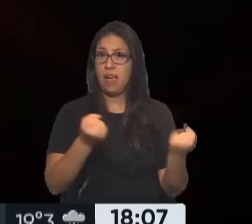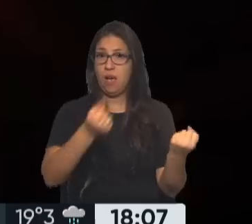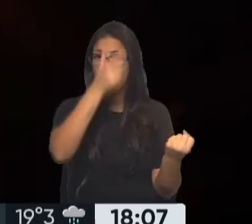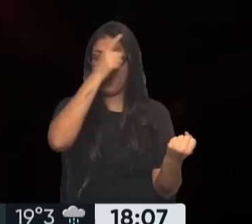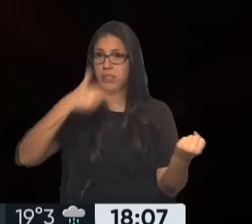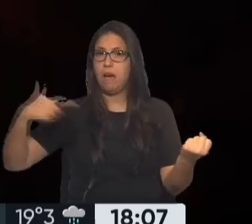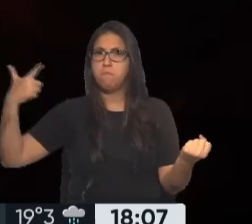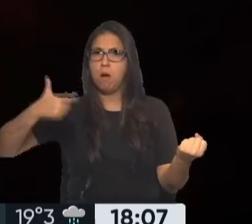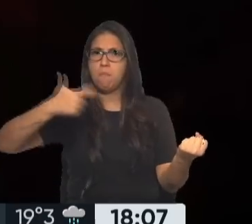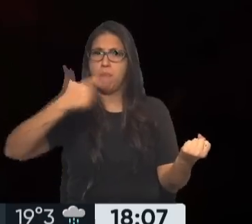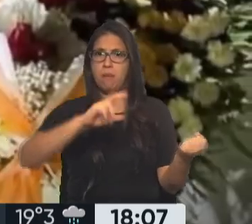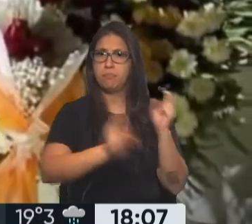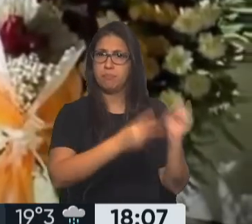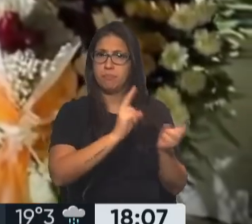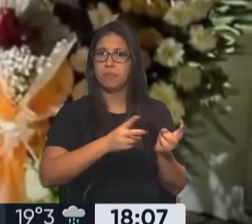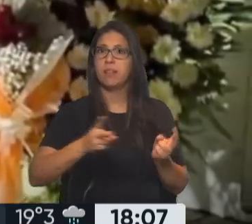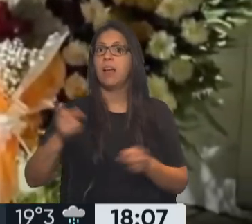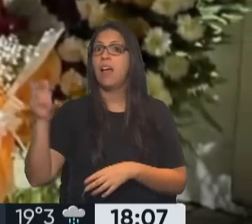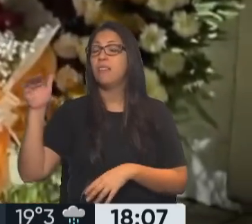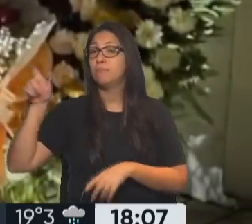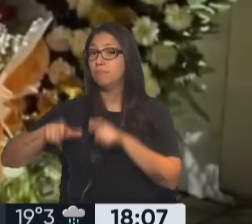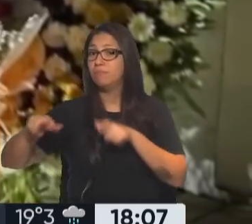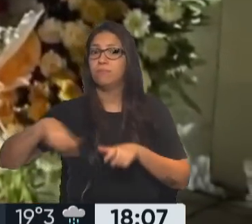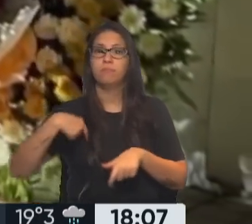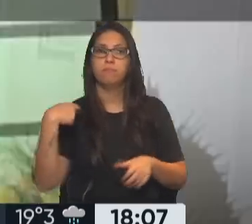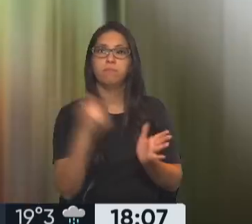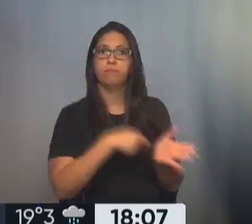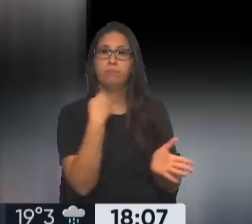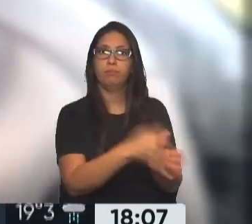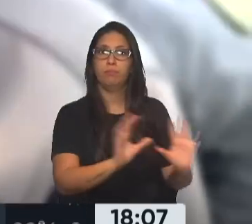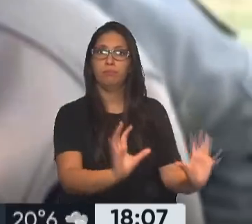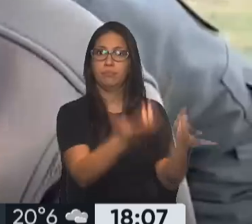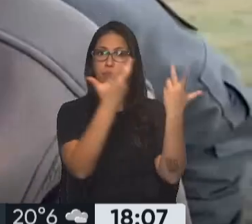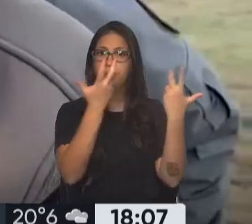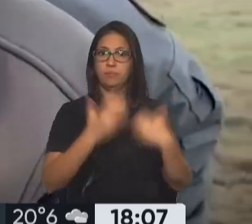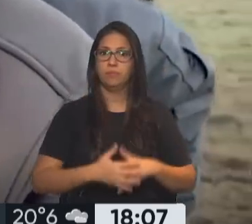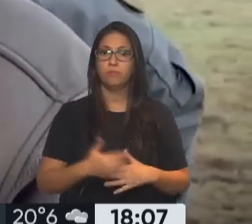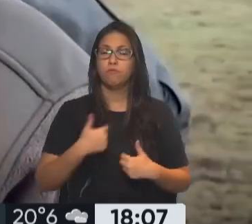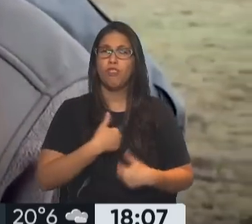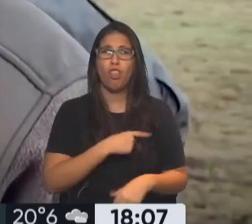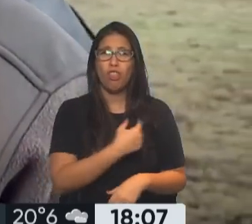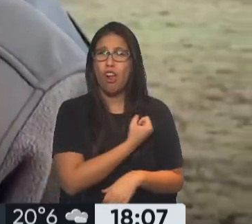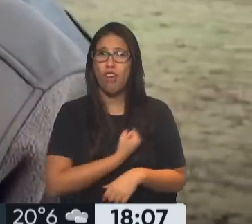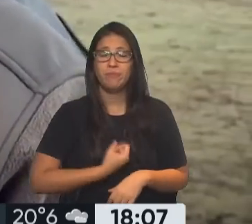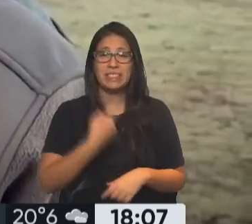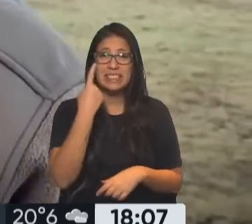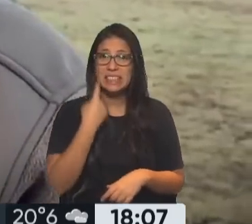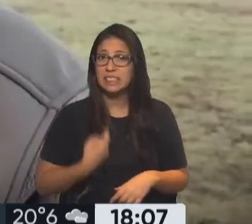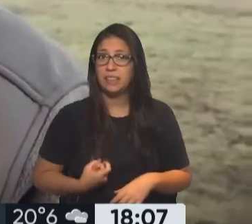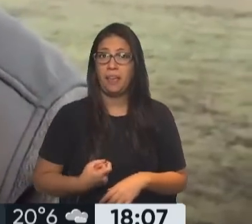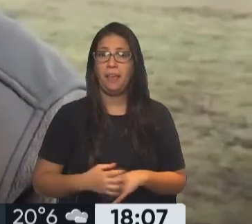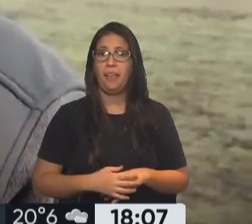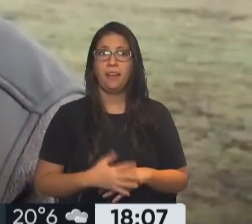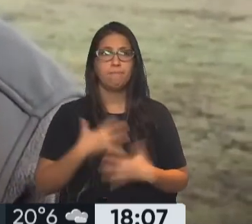los agentes, los delincuentes incendiaron el vehículo con sus cuerpos adentro. No puedo estar más dolido, más triste,